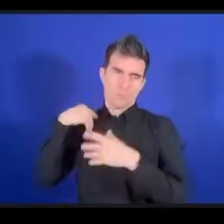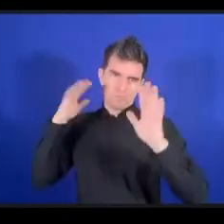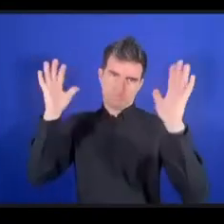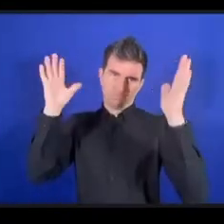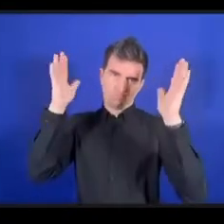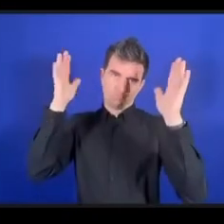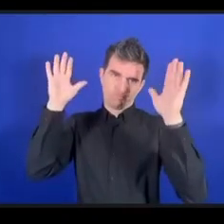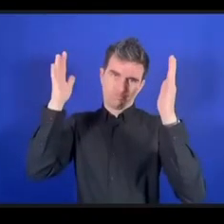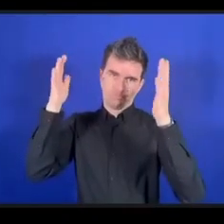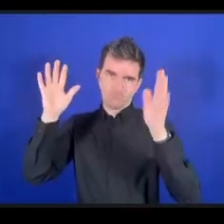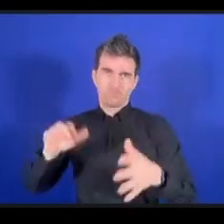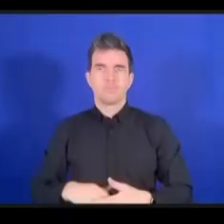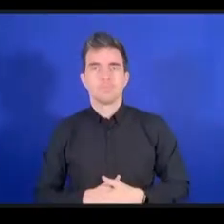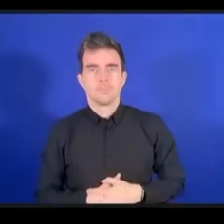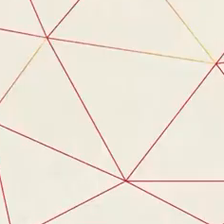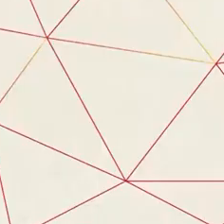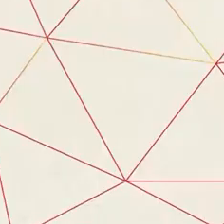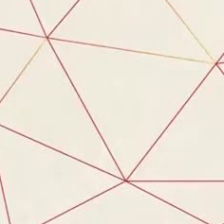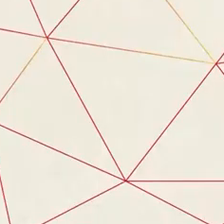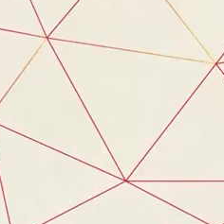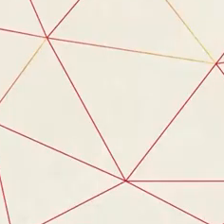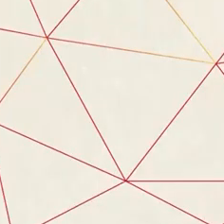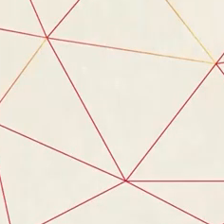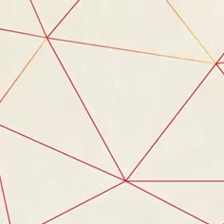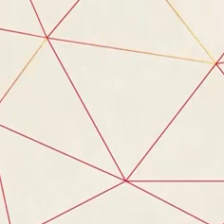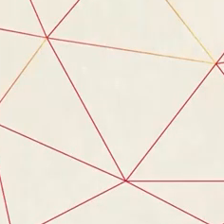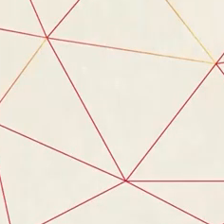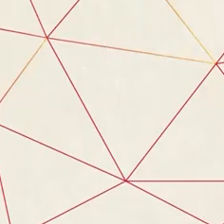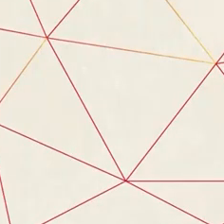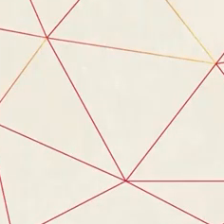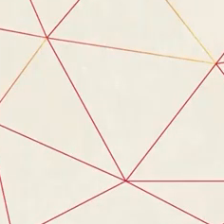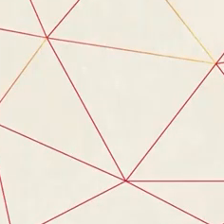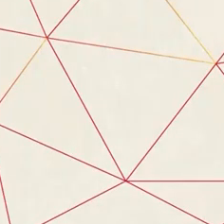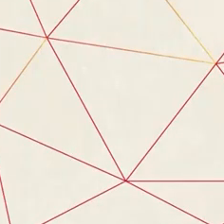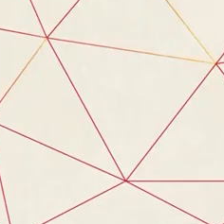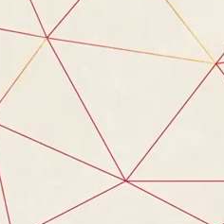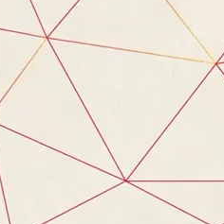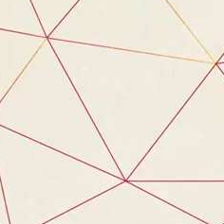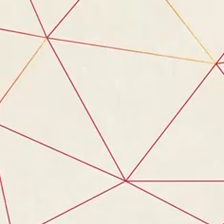Gracias y con eso termina nuestra sesión gracias